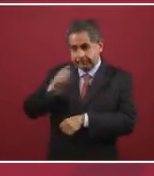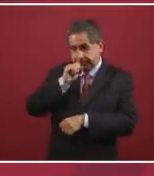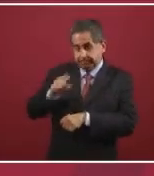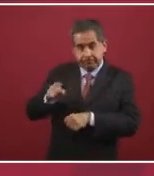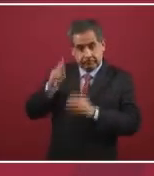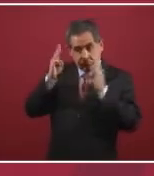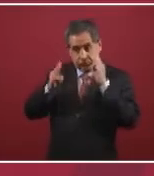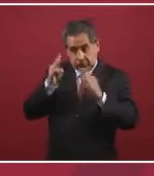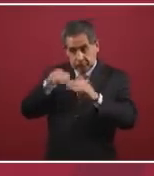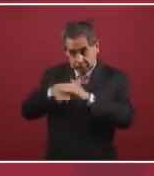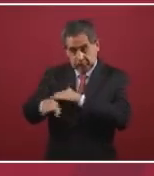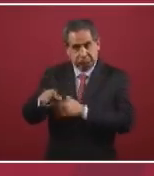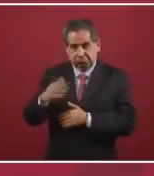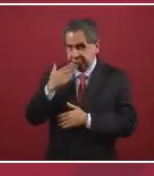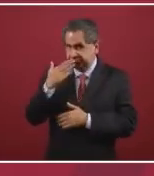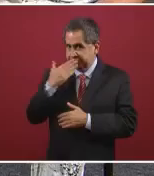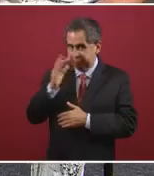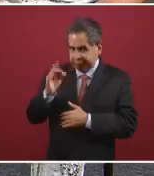a ese museo.